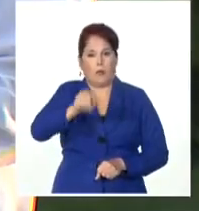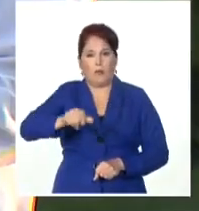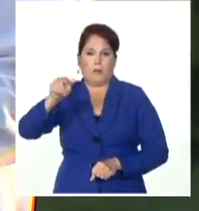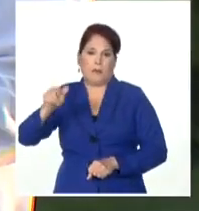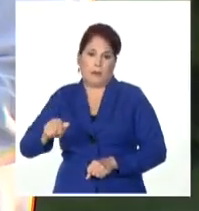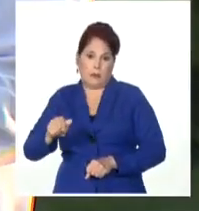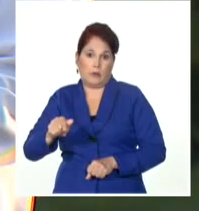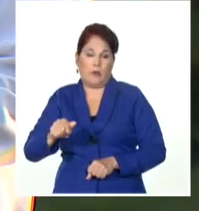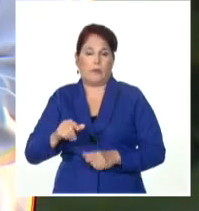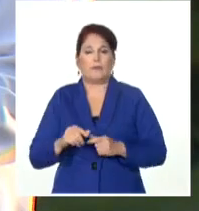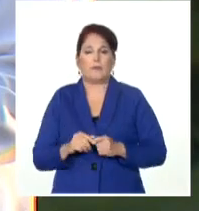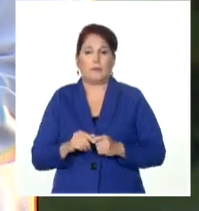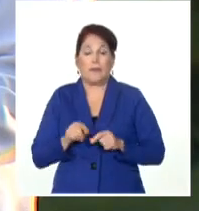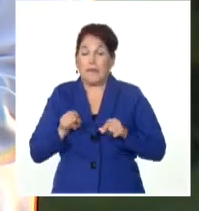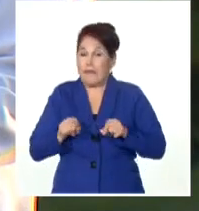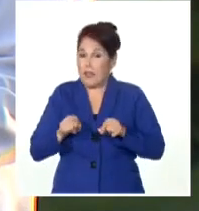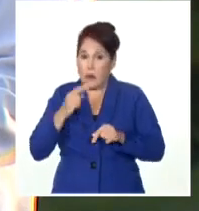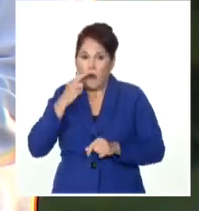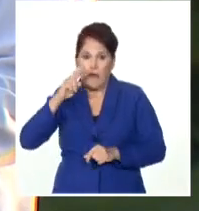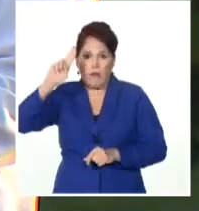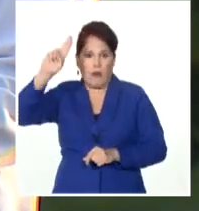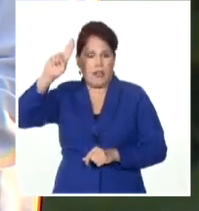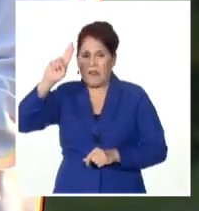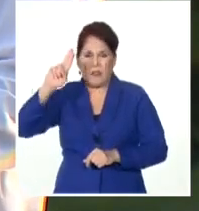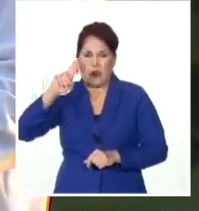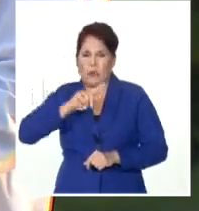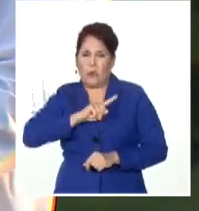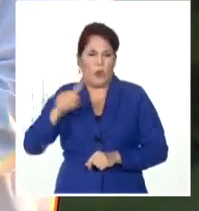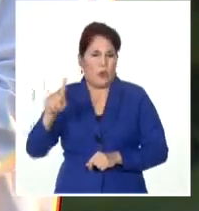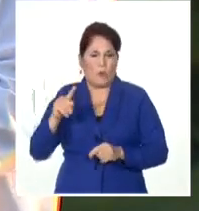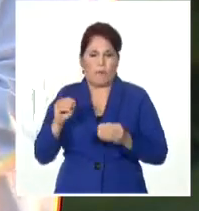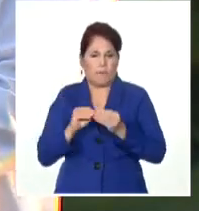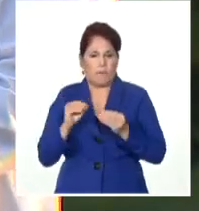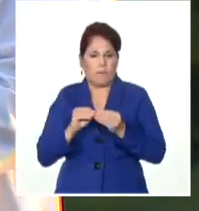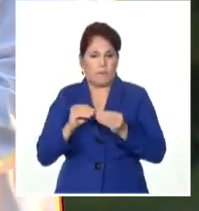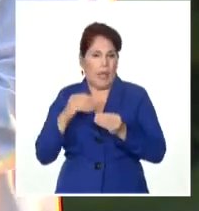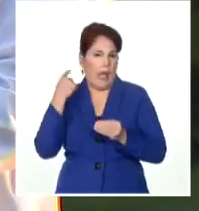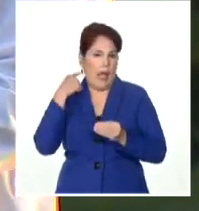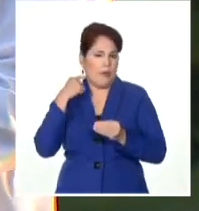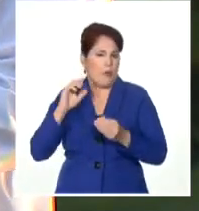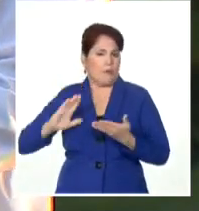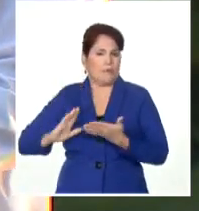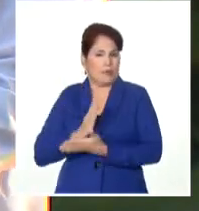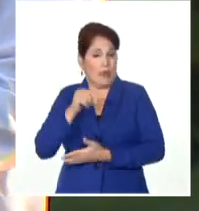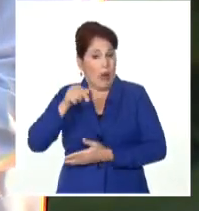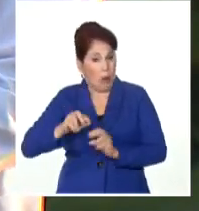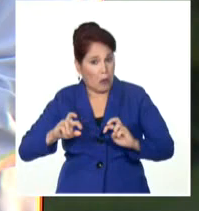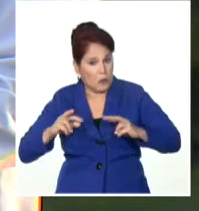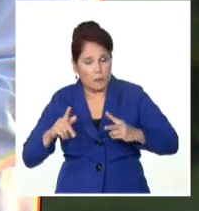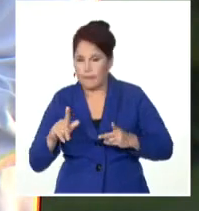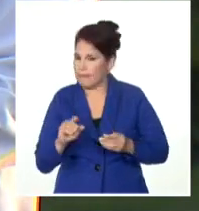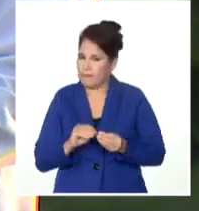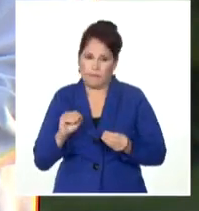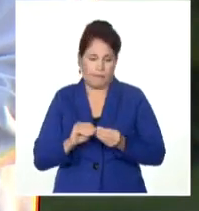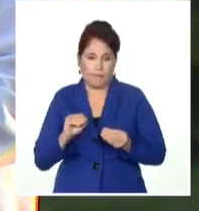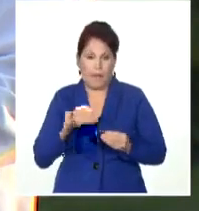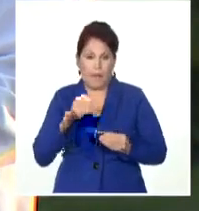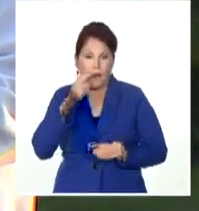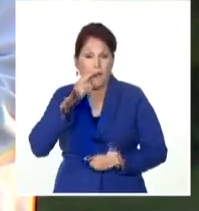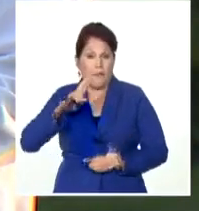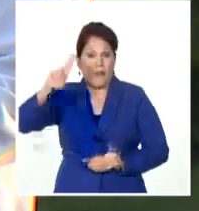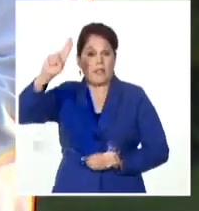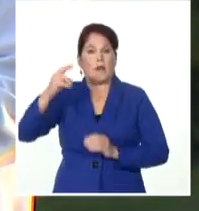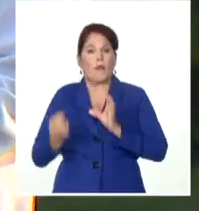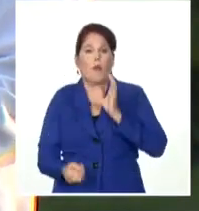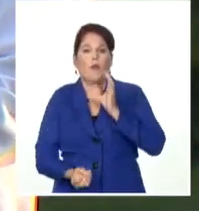espiritual del hombre empleado por la reacción durante siglos. En sus criminales formas, el fascismo